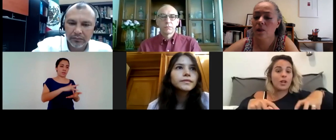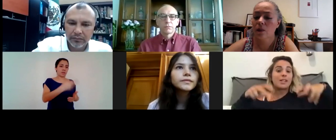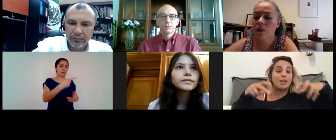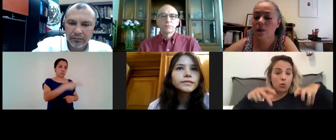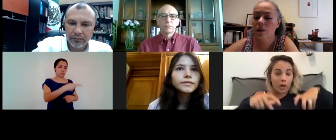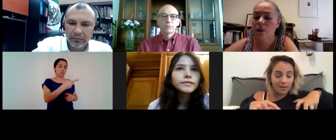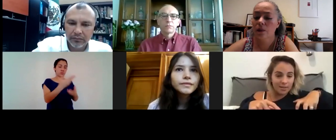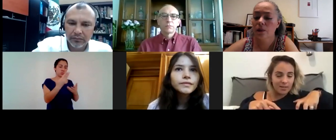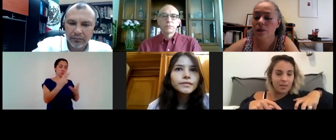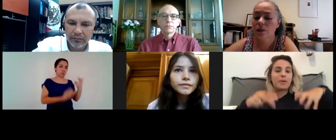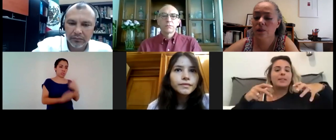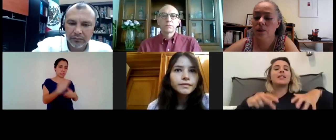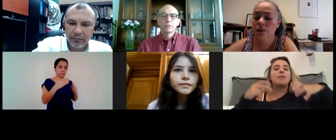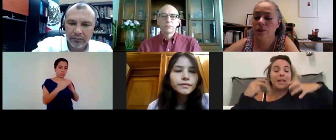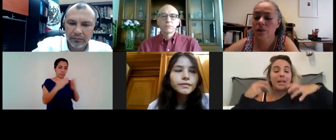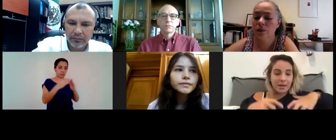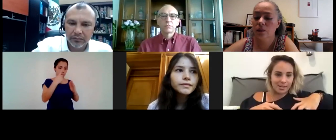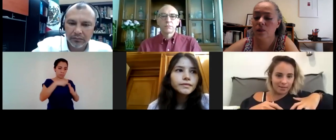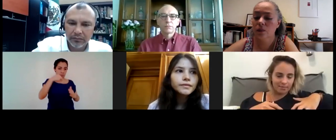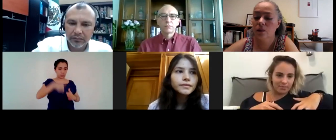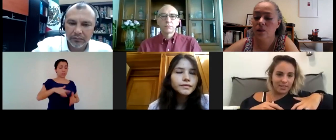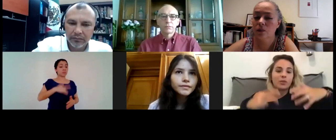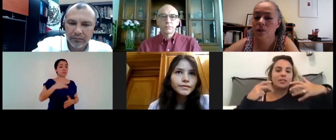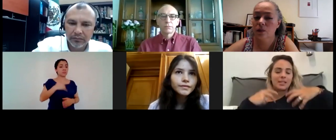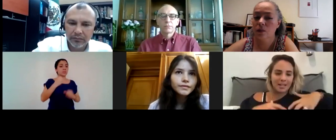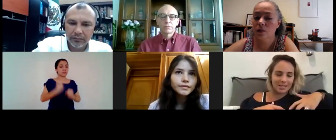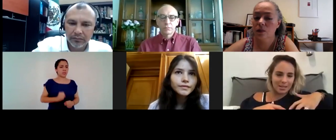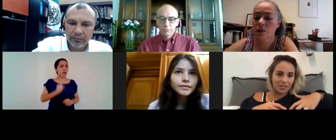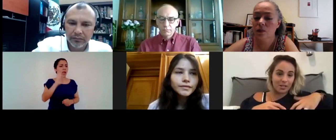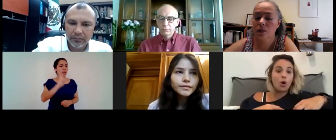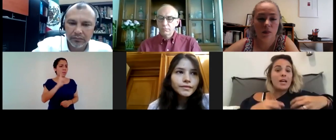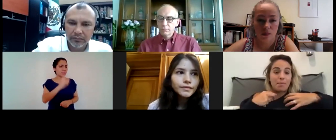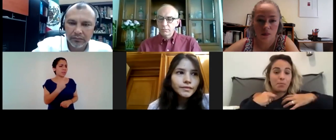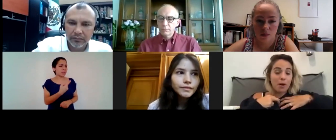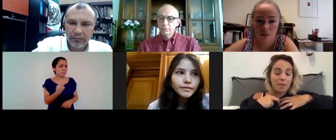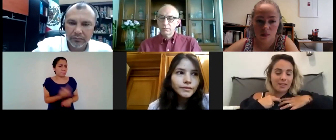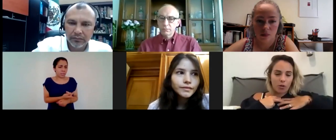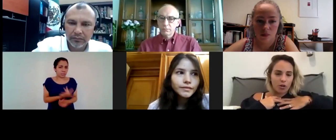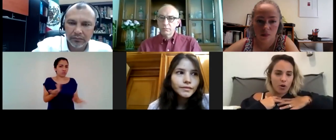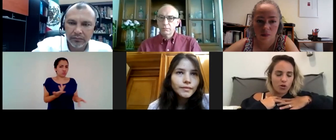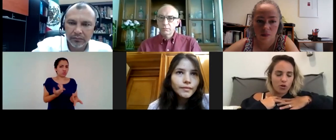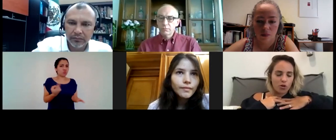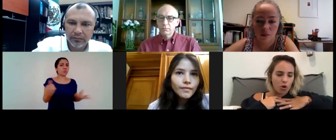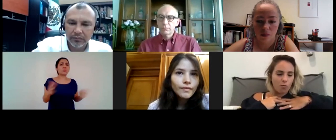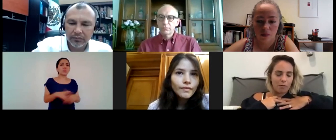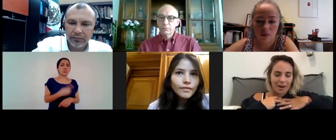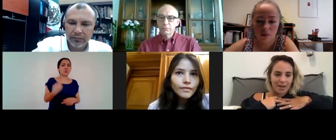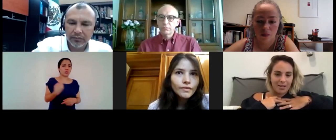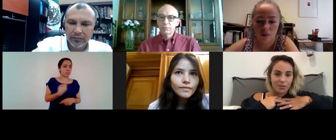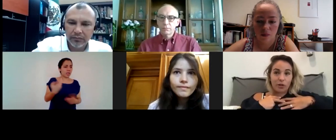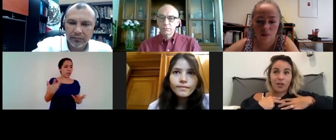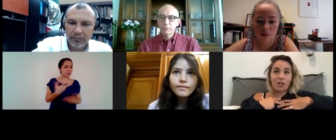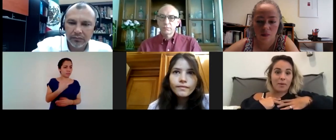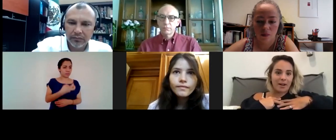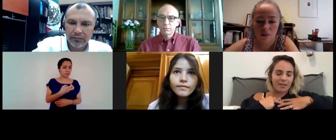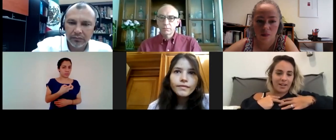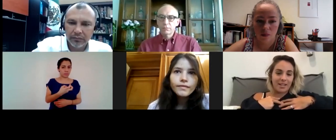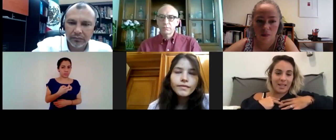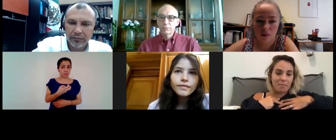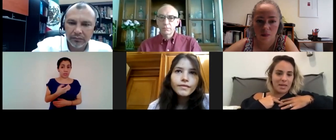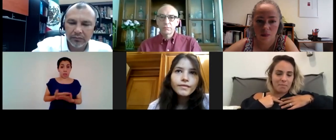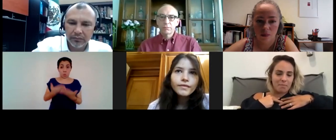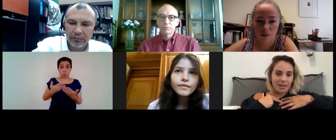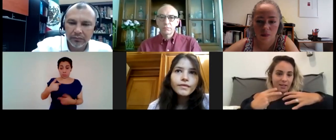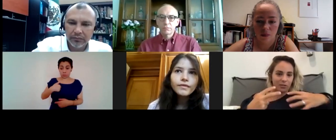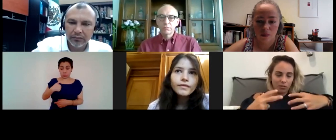tu zona segura y platícame qué pasa. Quiero entender qué está pasando. Y probablemente, y lo digo yo como mamá, no quiero saber que el día